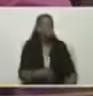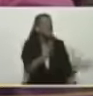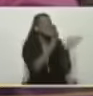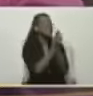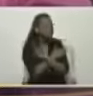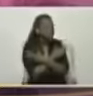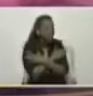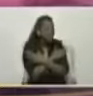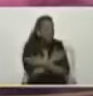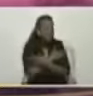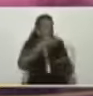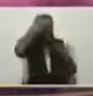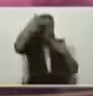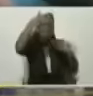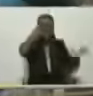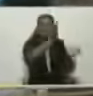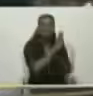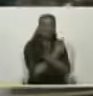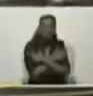¡Felicitaciones!